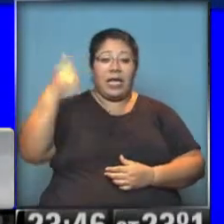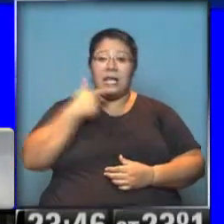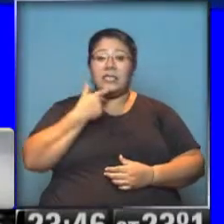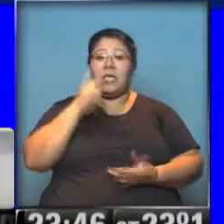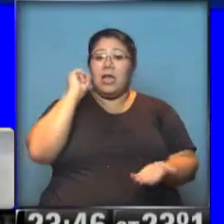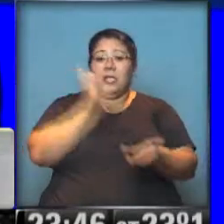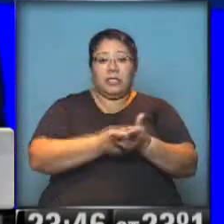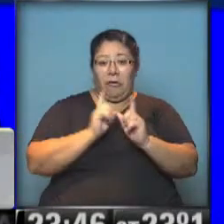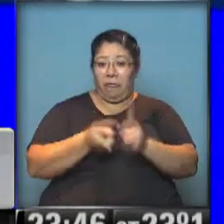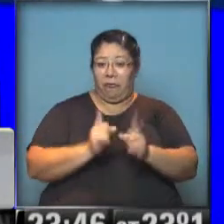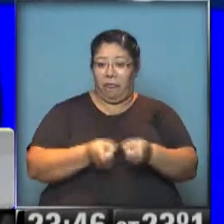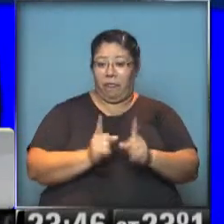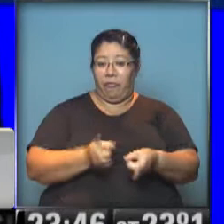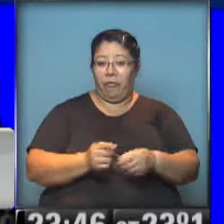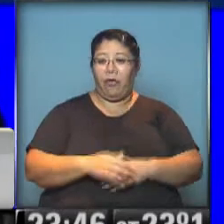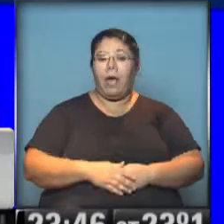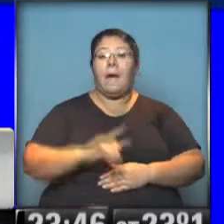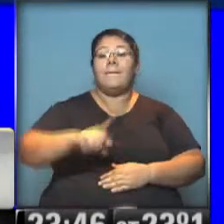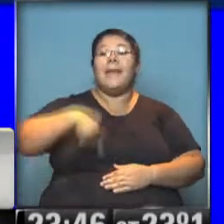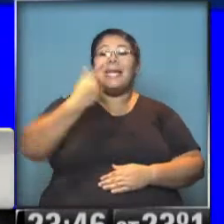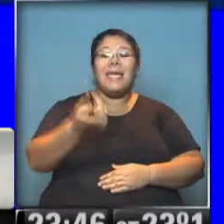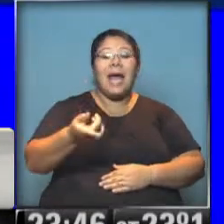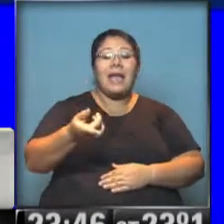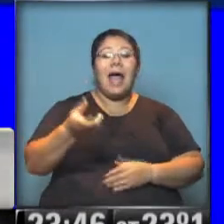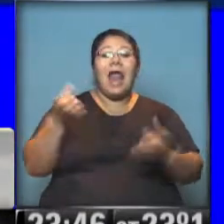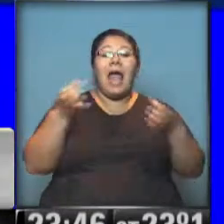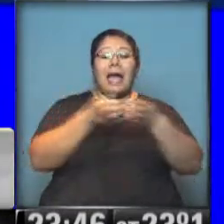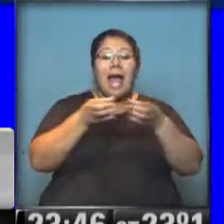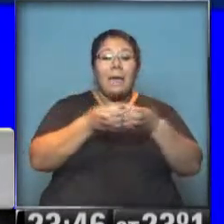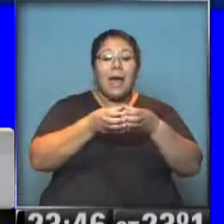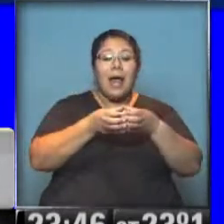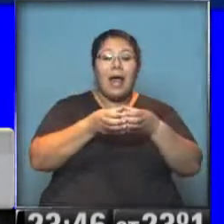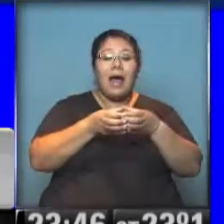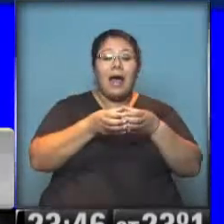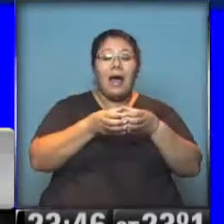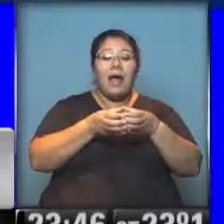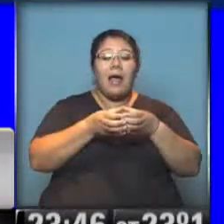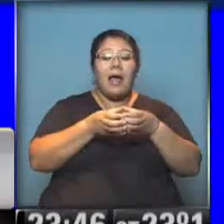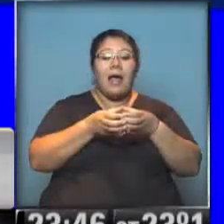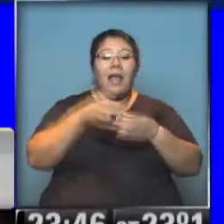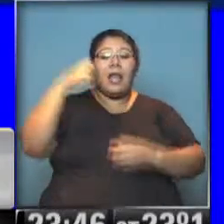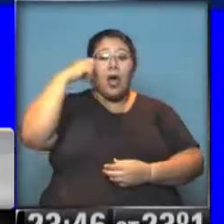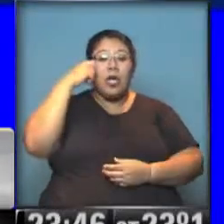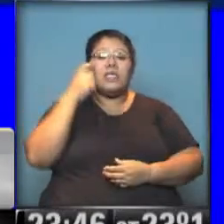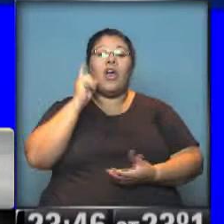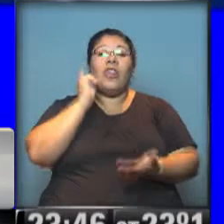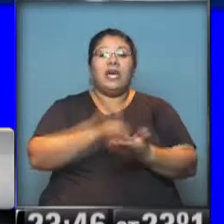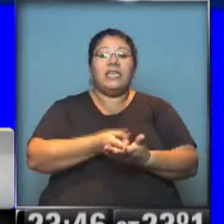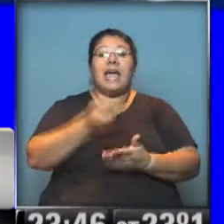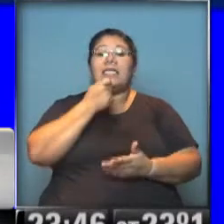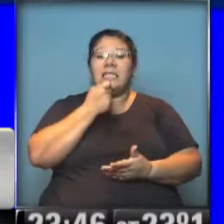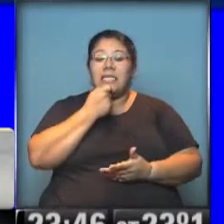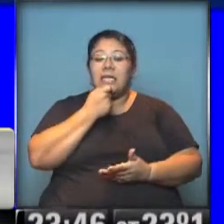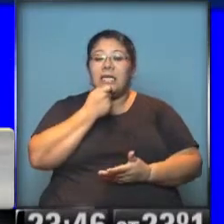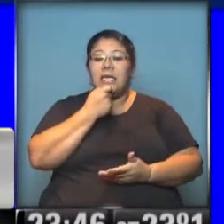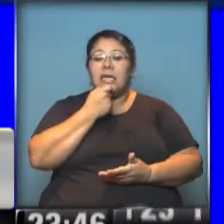será la que sortee y veremos en qué sala cae y se le da cabida o no a esta apelación. Que